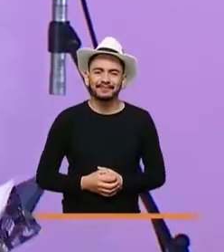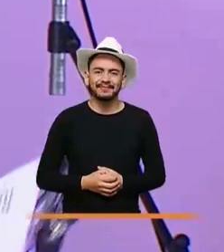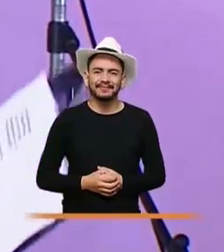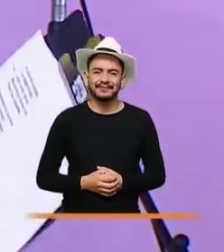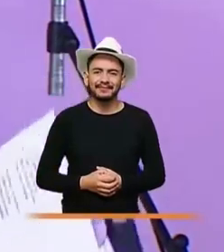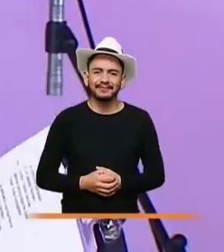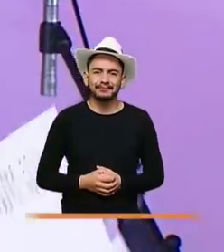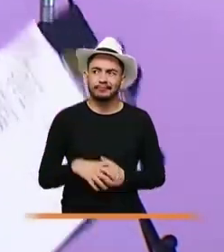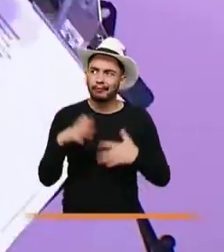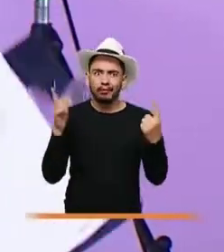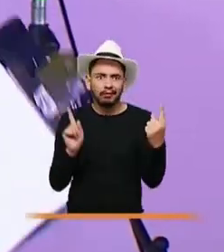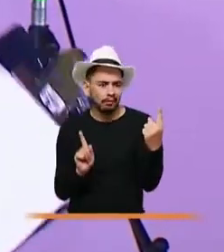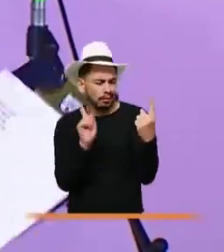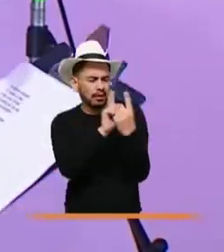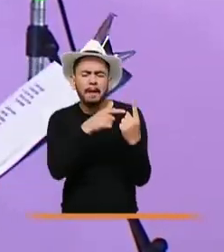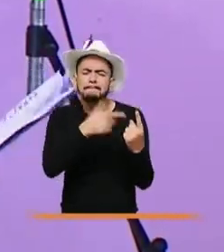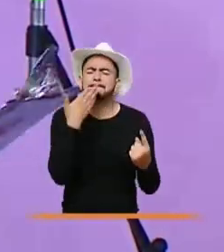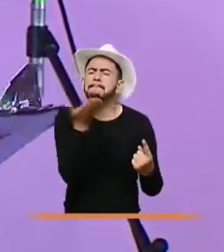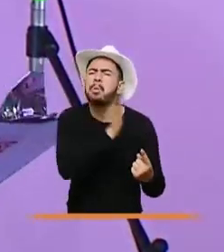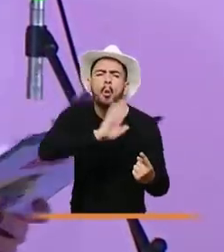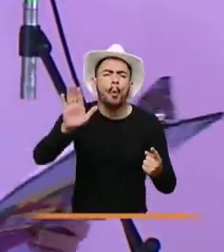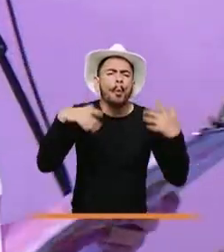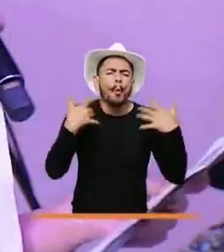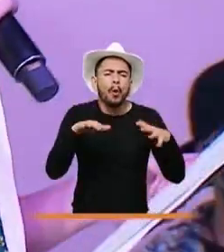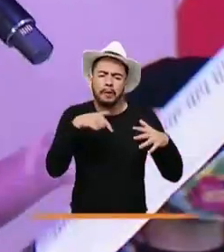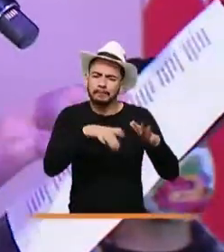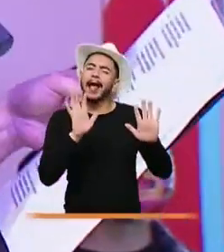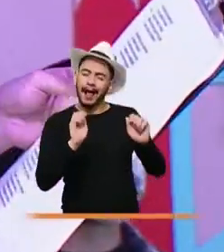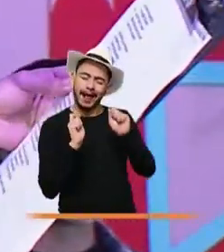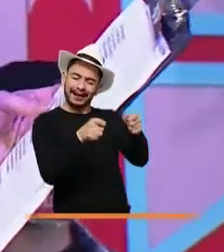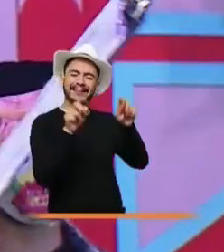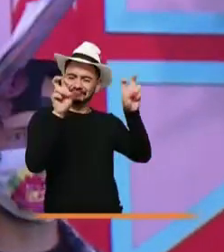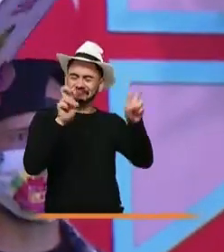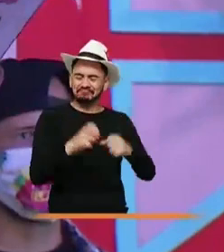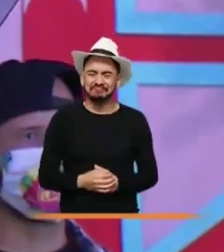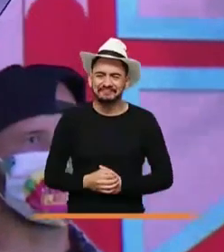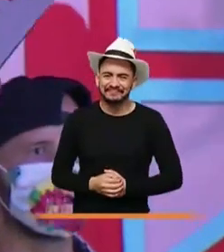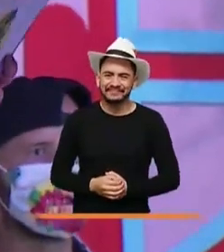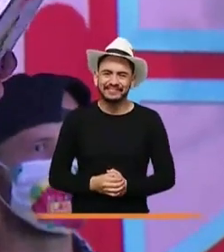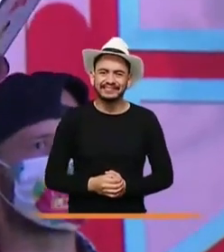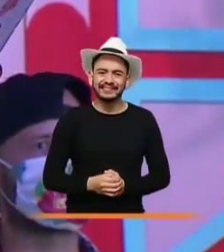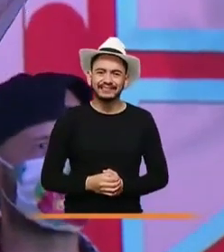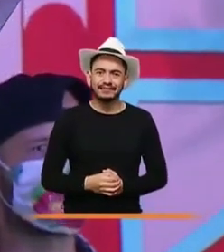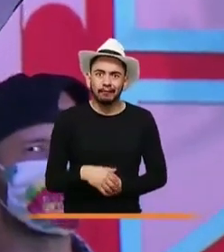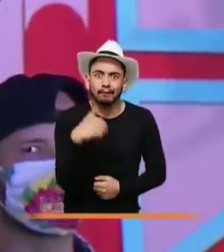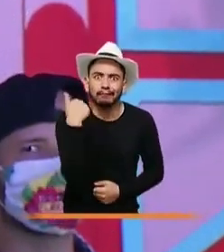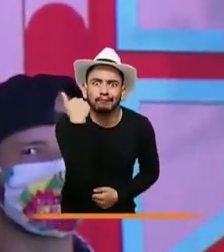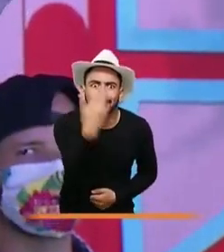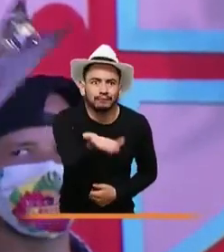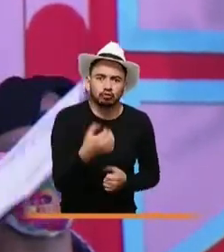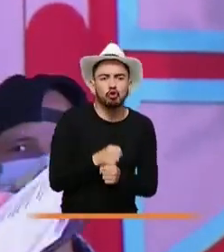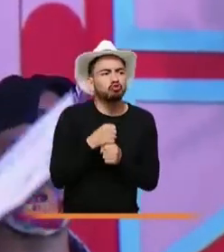encuentro te repito el mejor encuentro un unicornio extranjero a un caballo